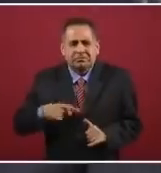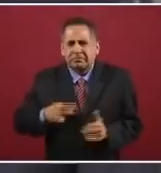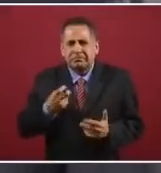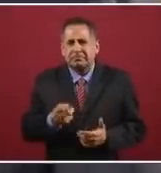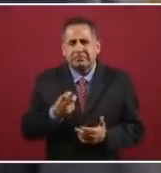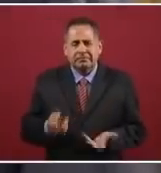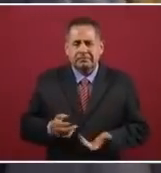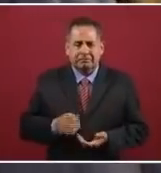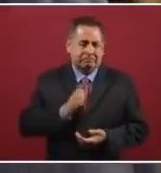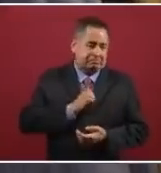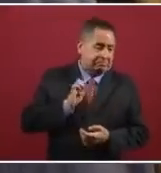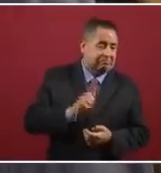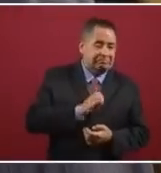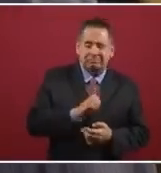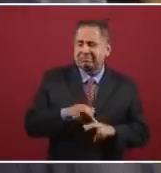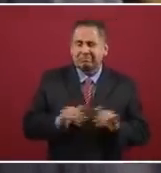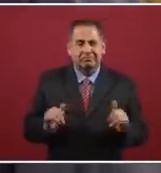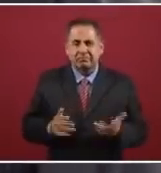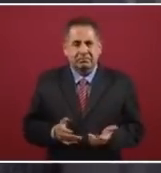Eso